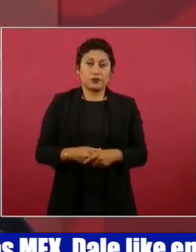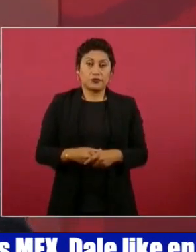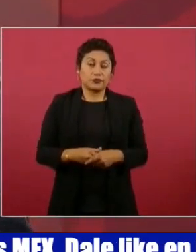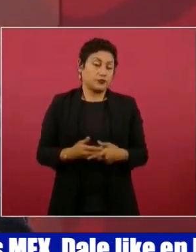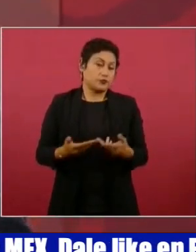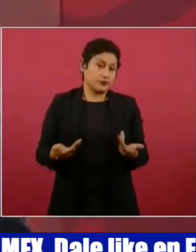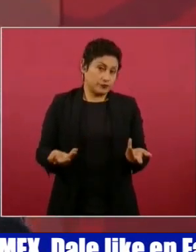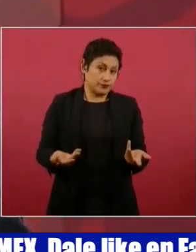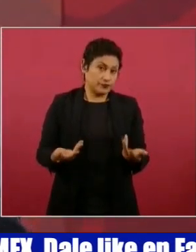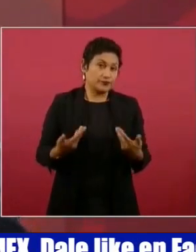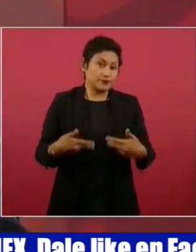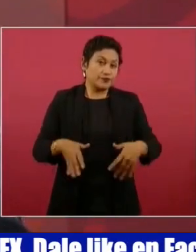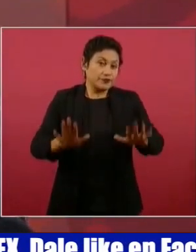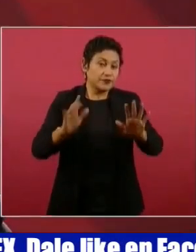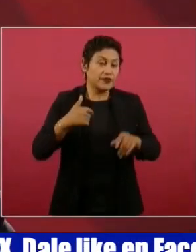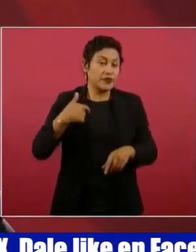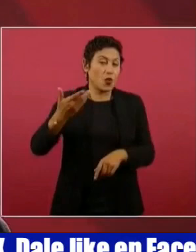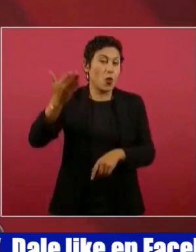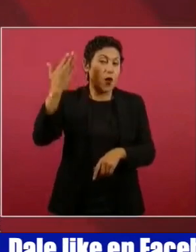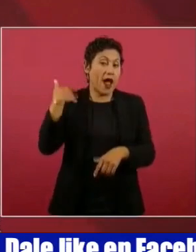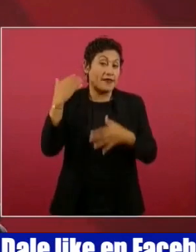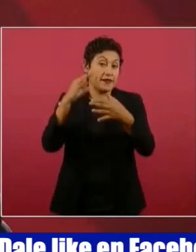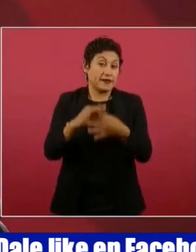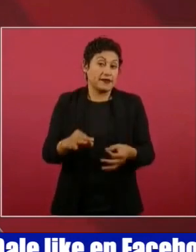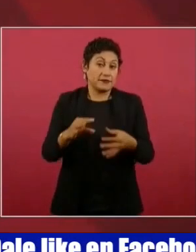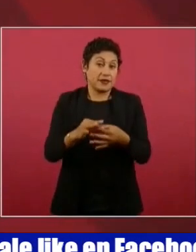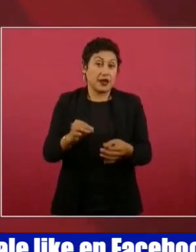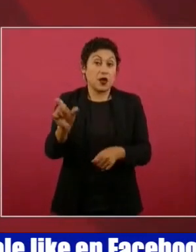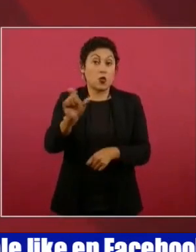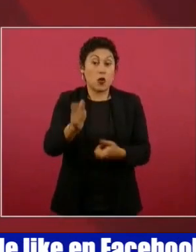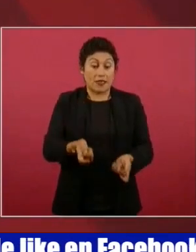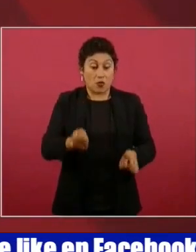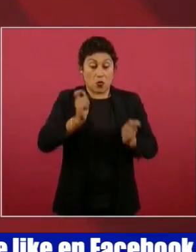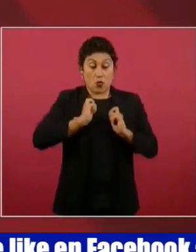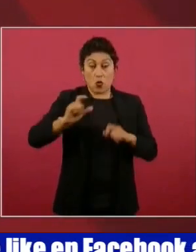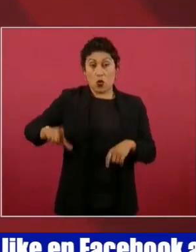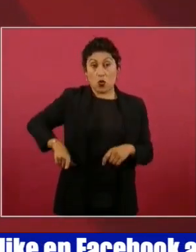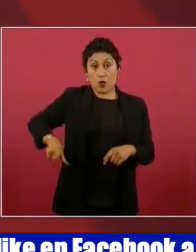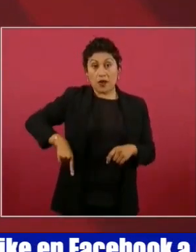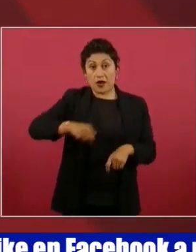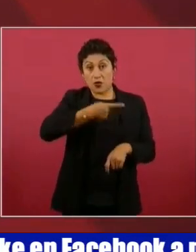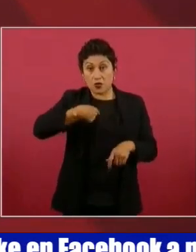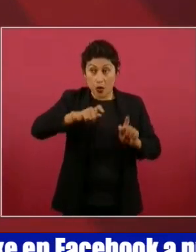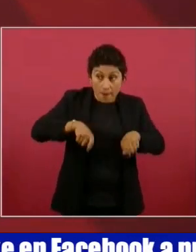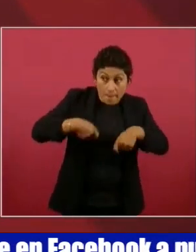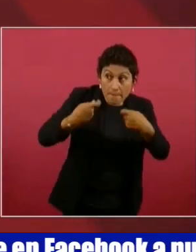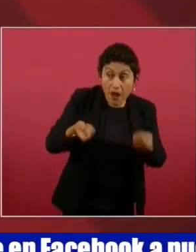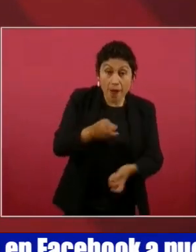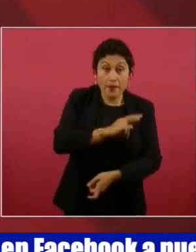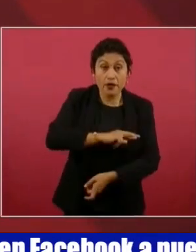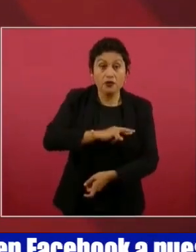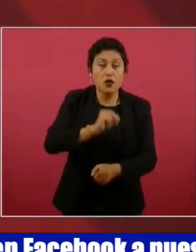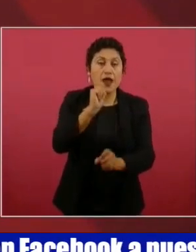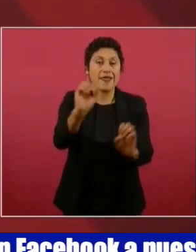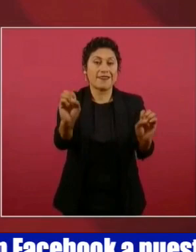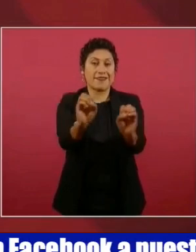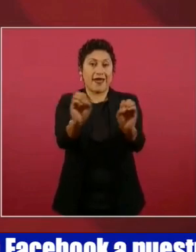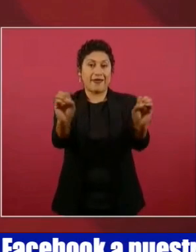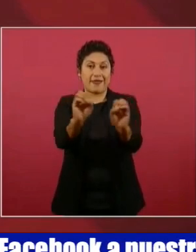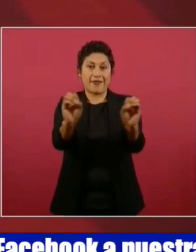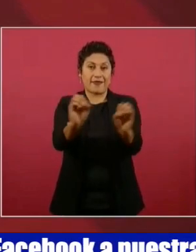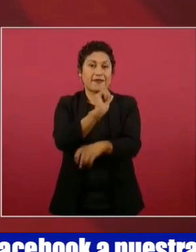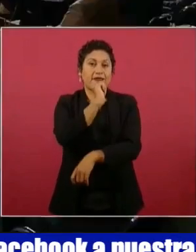Ya aclaré de que nosotros no hemos entregado ninguna concesión desde que estoy como